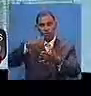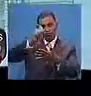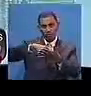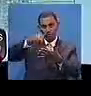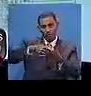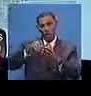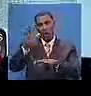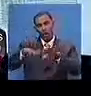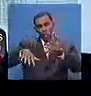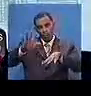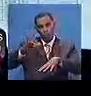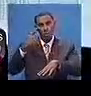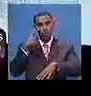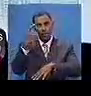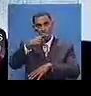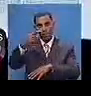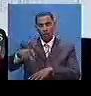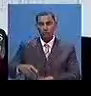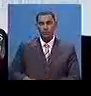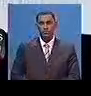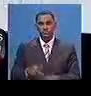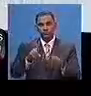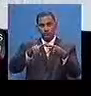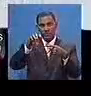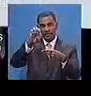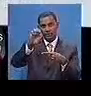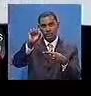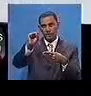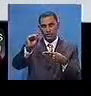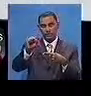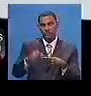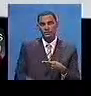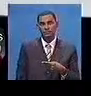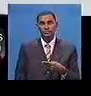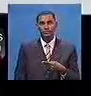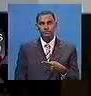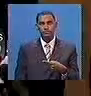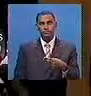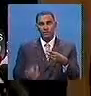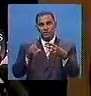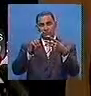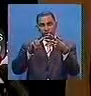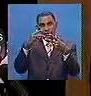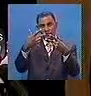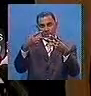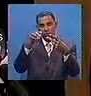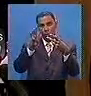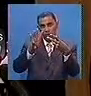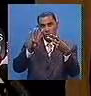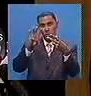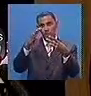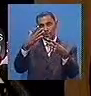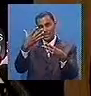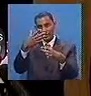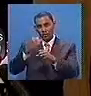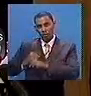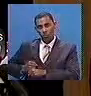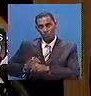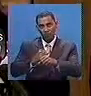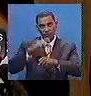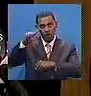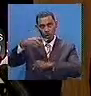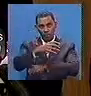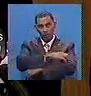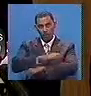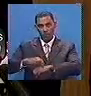algunos prospectos. Parte de Edison Sánchez, tenemos... tercero, cuarto y quinto bate de la Summer League de los Detroit Tigers